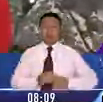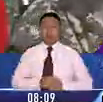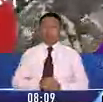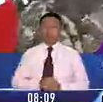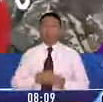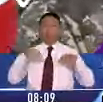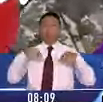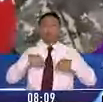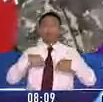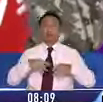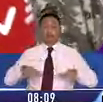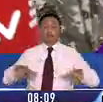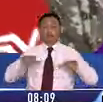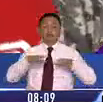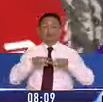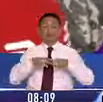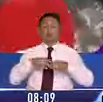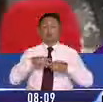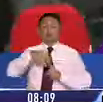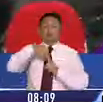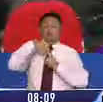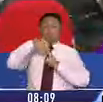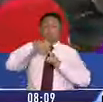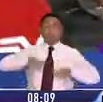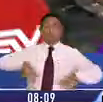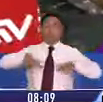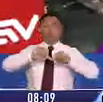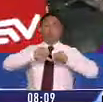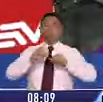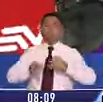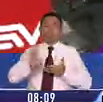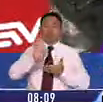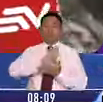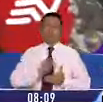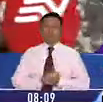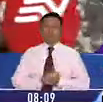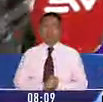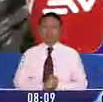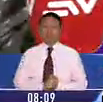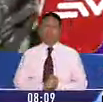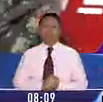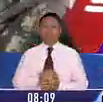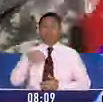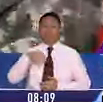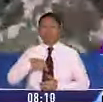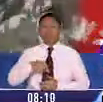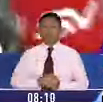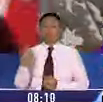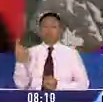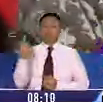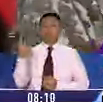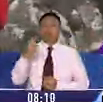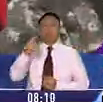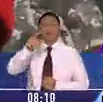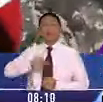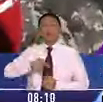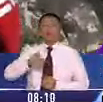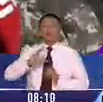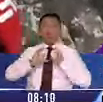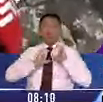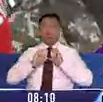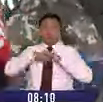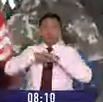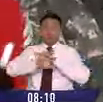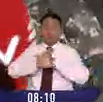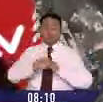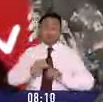uno de los patios principales de la Asamblea Nacional. Se ha dejado ingresar únicamente a los medios de comunicación y